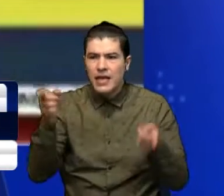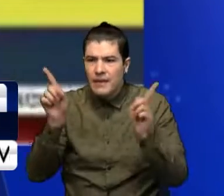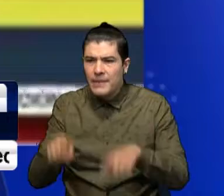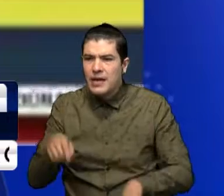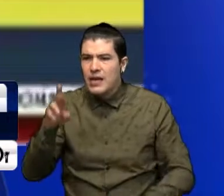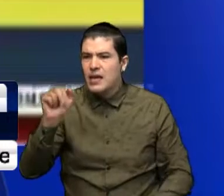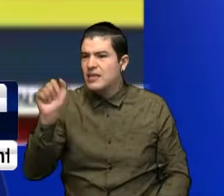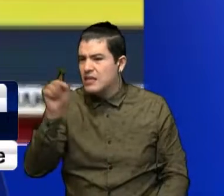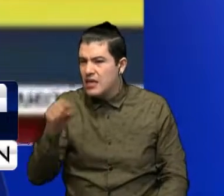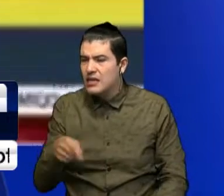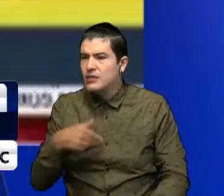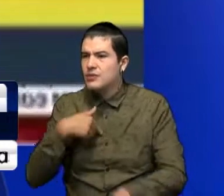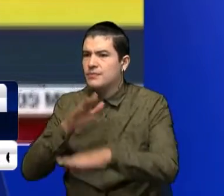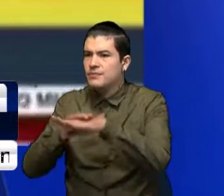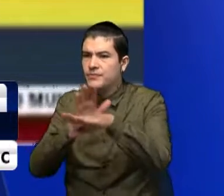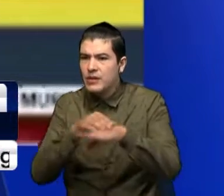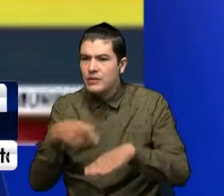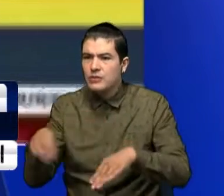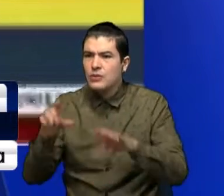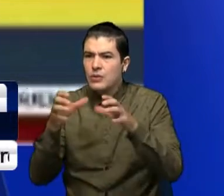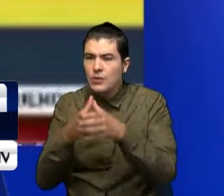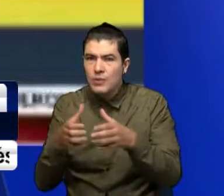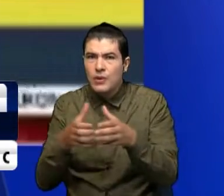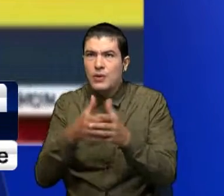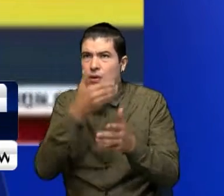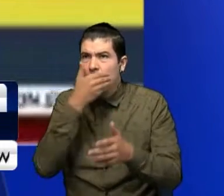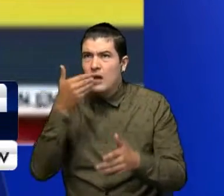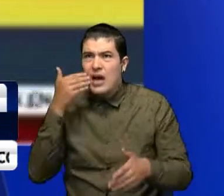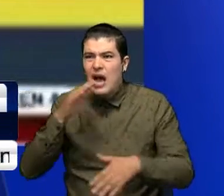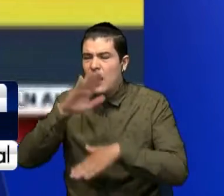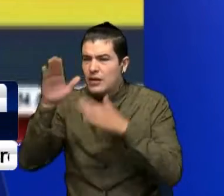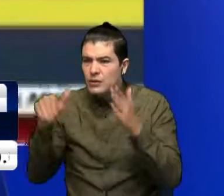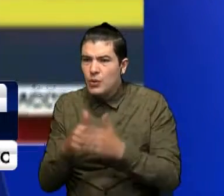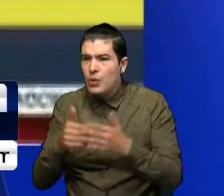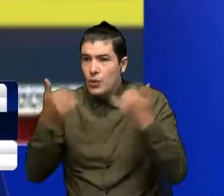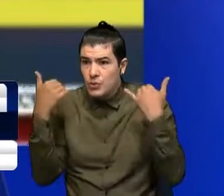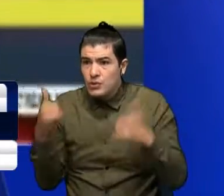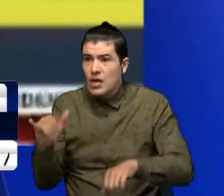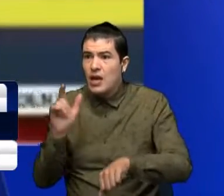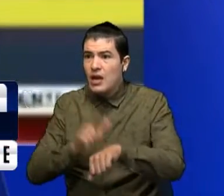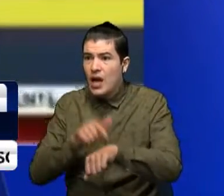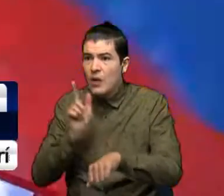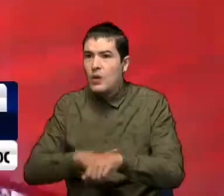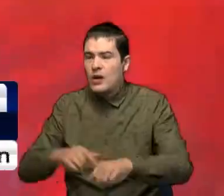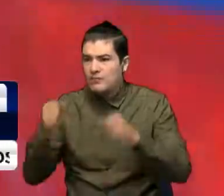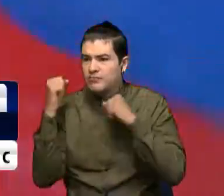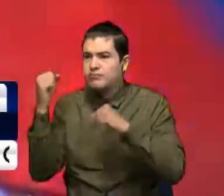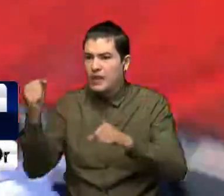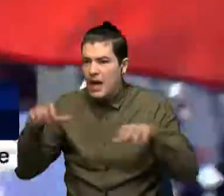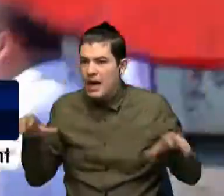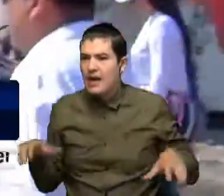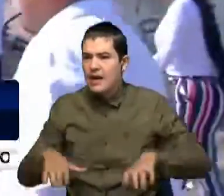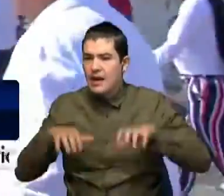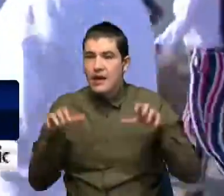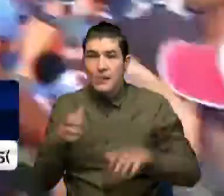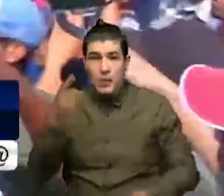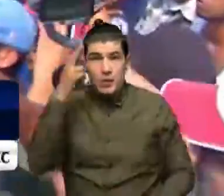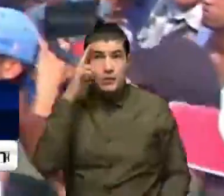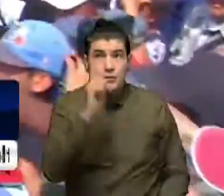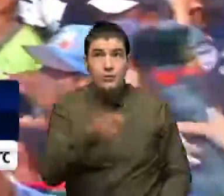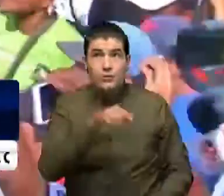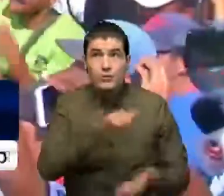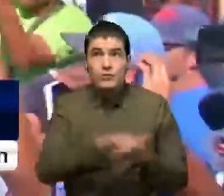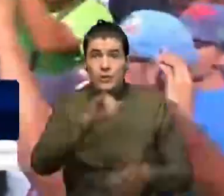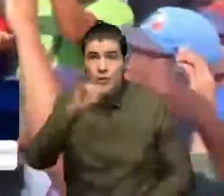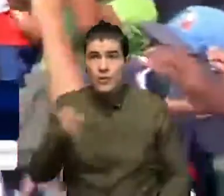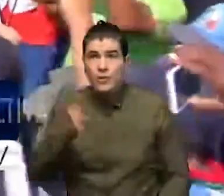hago un llamado a los colectivos, a todos. Llegó la hora de la resistencia activa. Por otro lado, Juan Guaidó convocó hoy